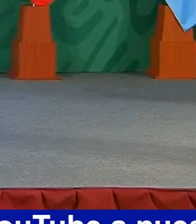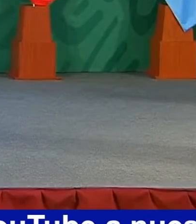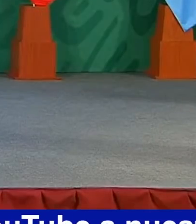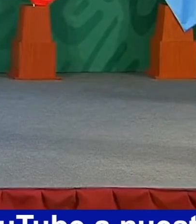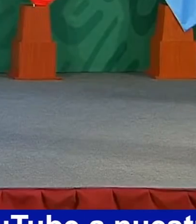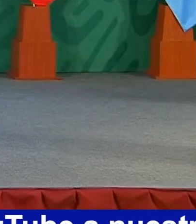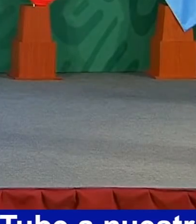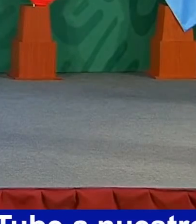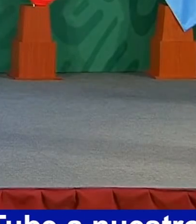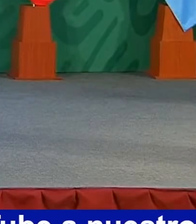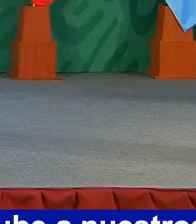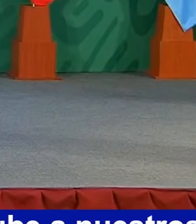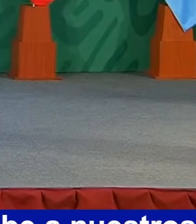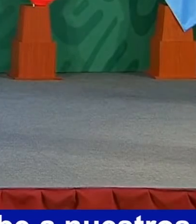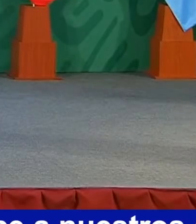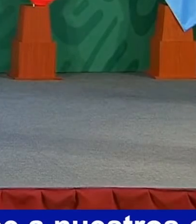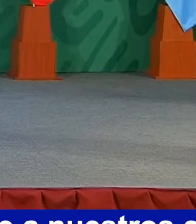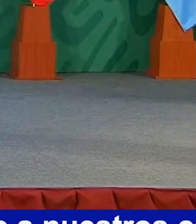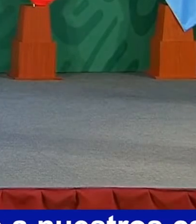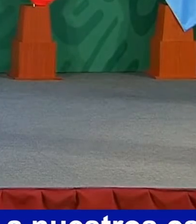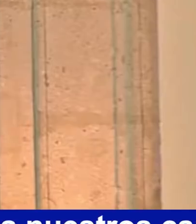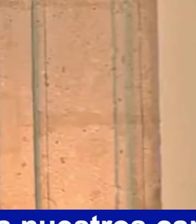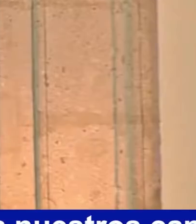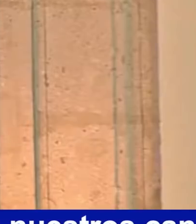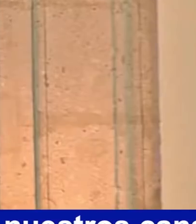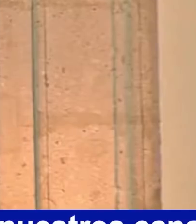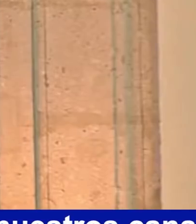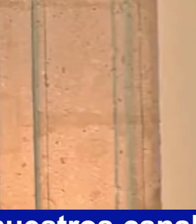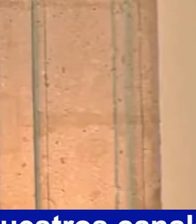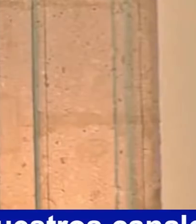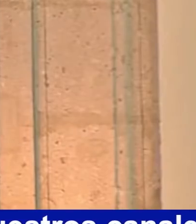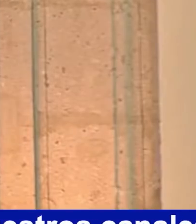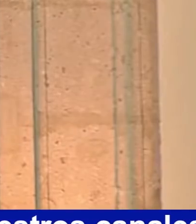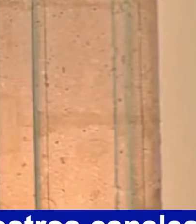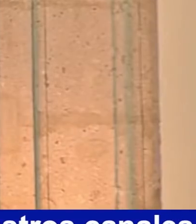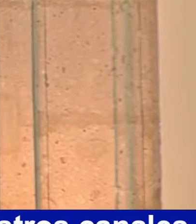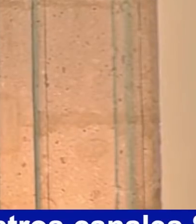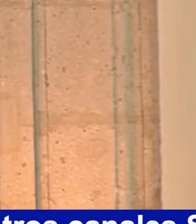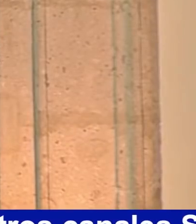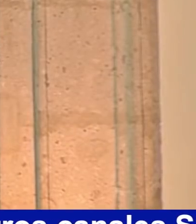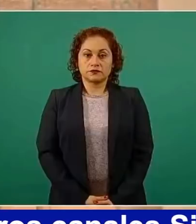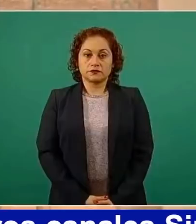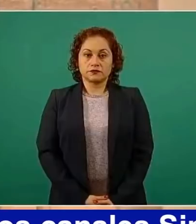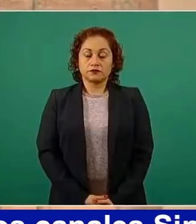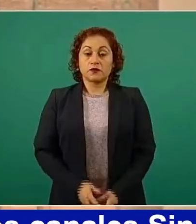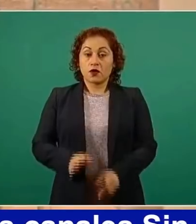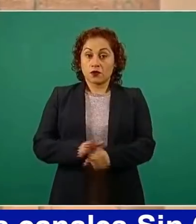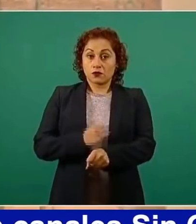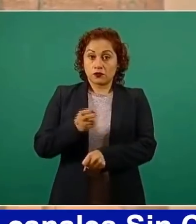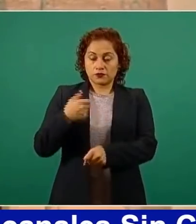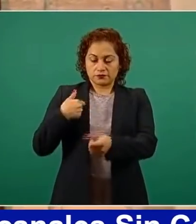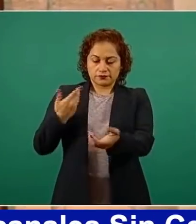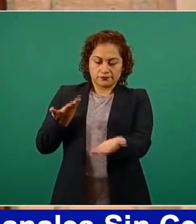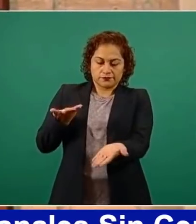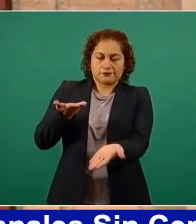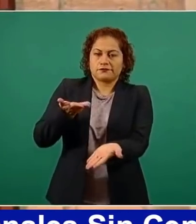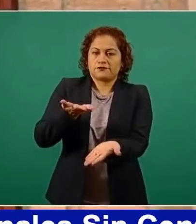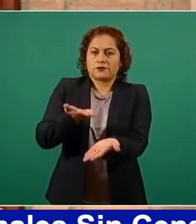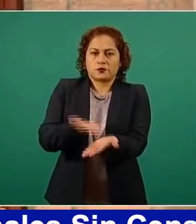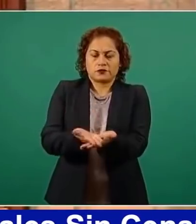gobernadora, gobernadores y jefa de gobierno de la Ciudad de México, les propongo de la manera más